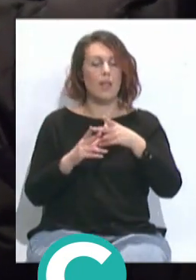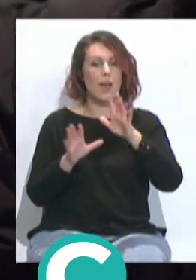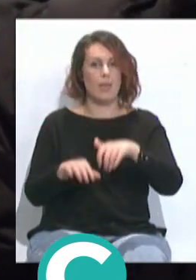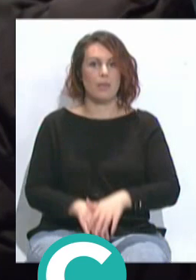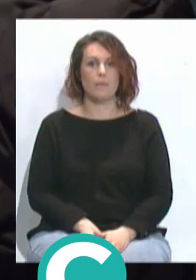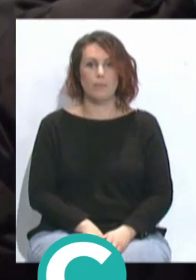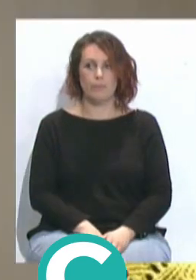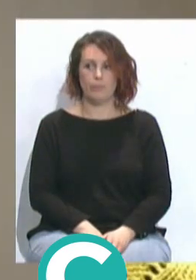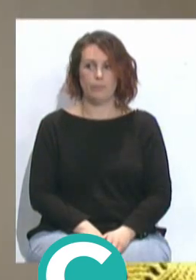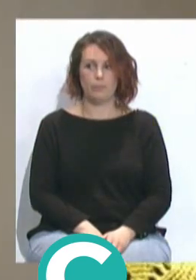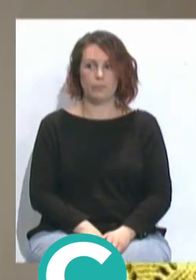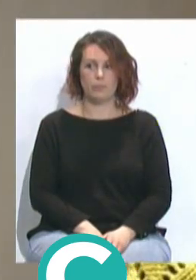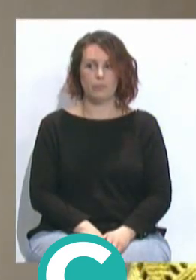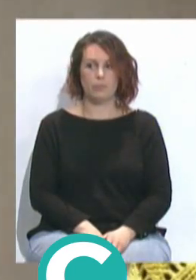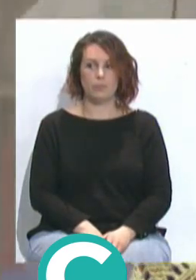Cádiz.